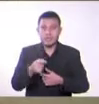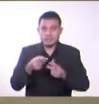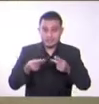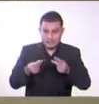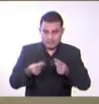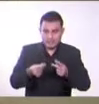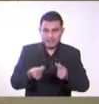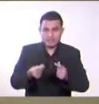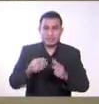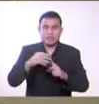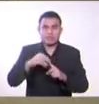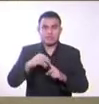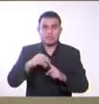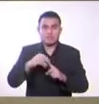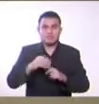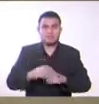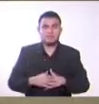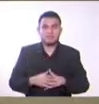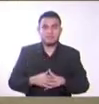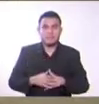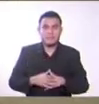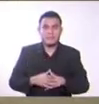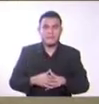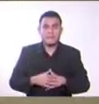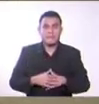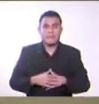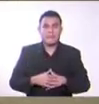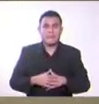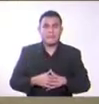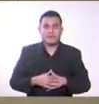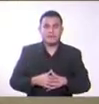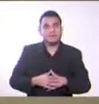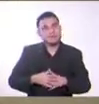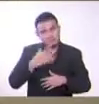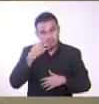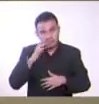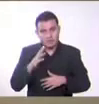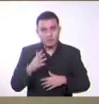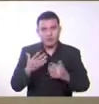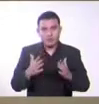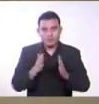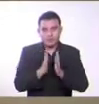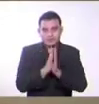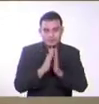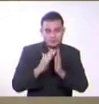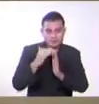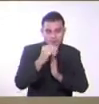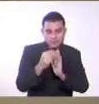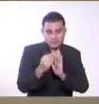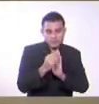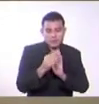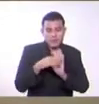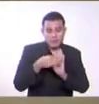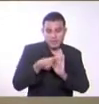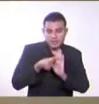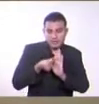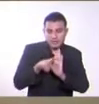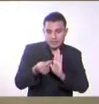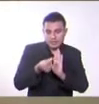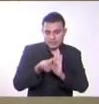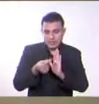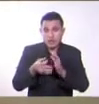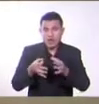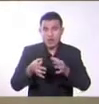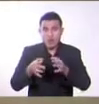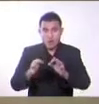especiales están dadas o están, digámoslo así, programadas para financiar una obra o un servicio